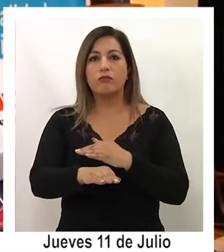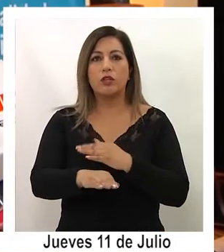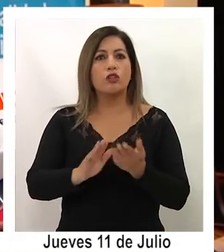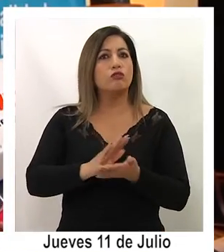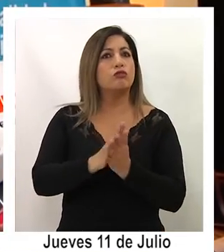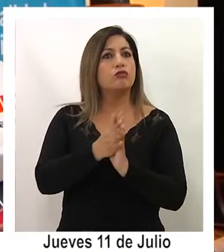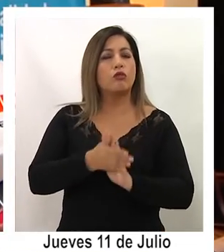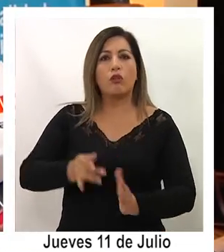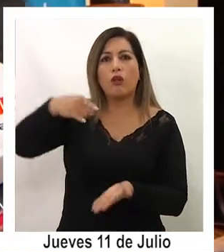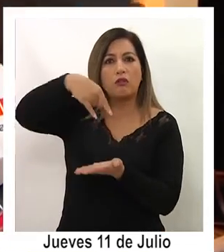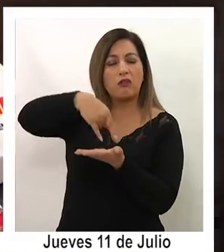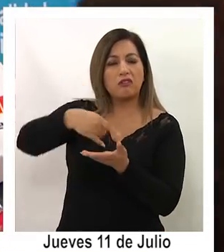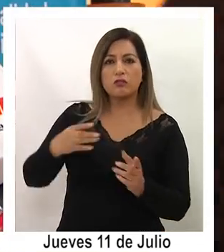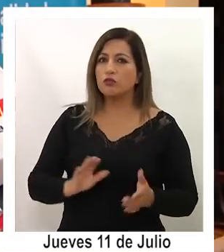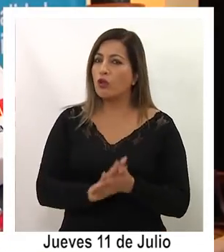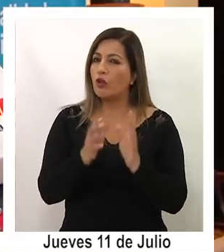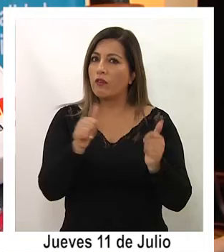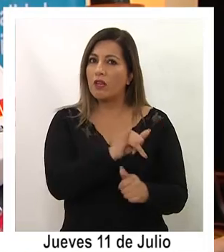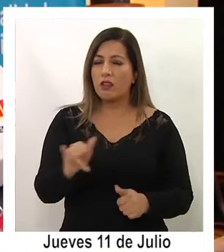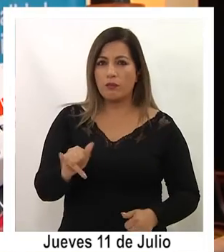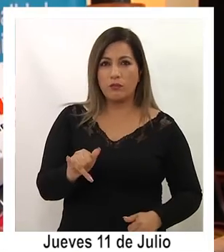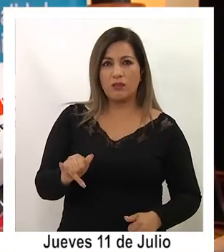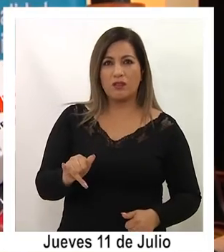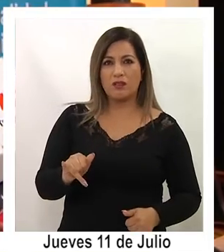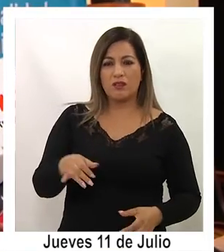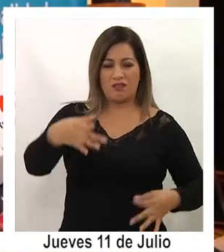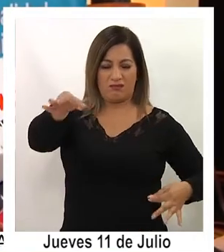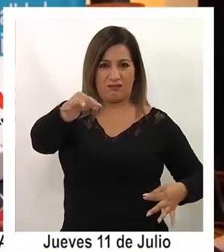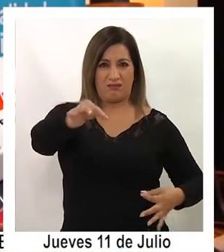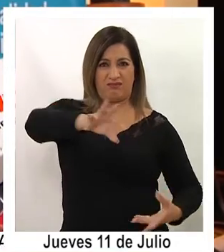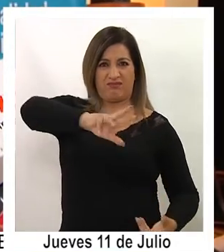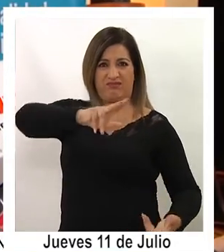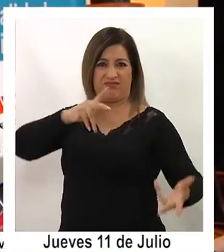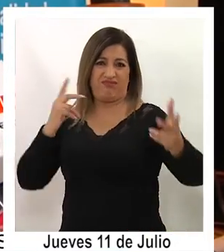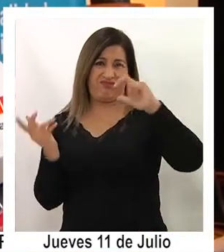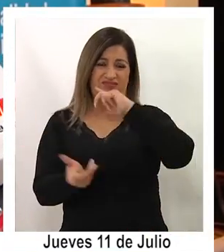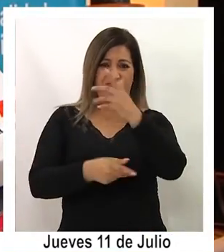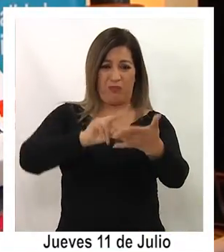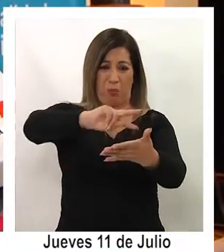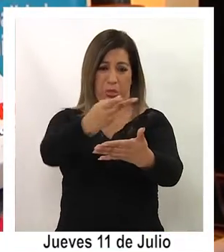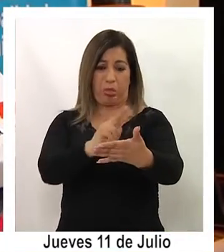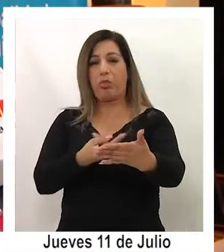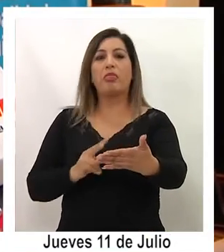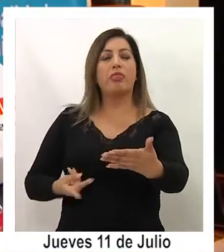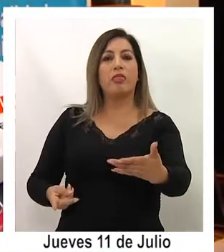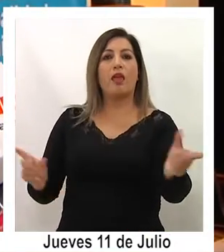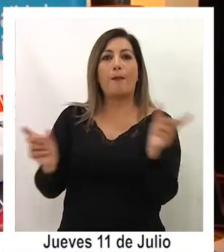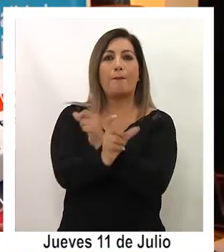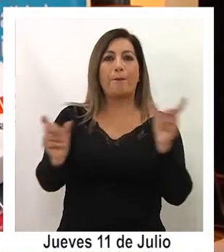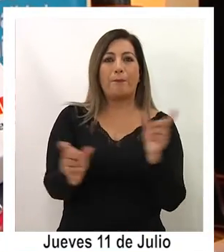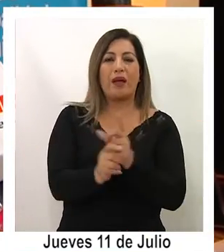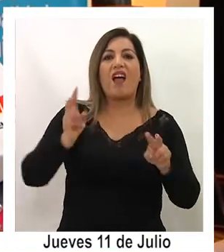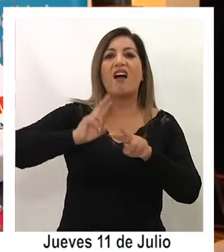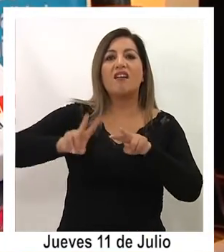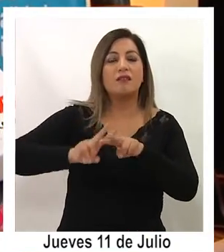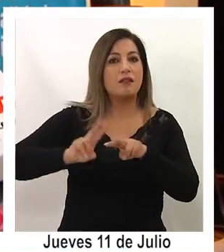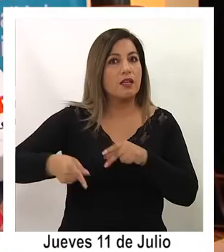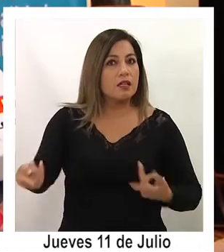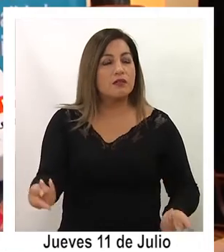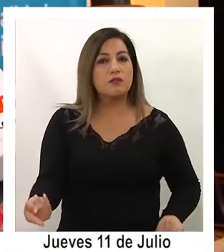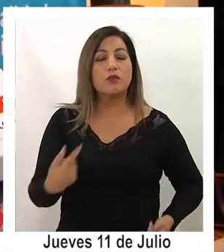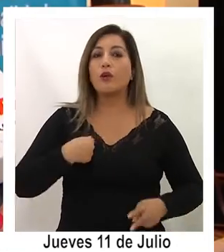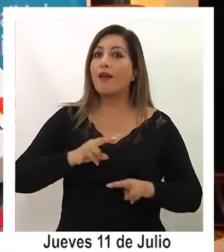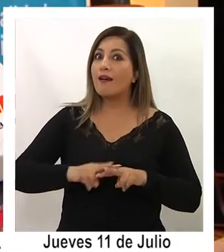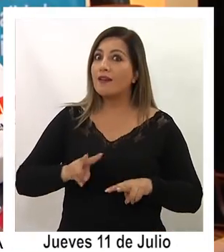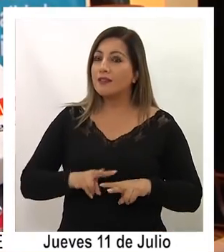estructuradas a los congresos, pero luego salen verdaderos Frankenstein, porque en realidad en el Congreso las parchan, las arregla y